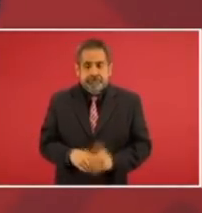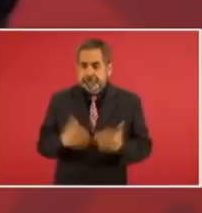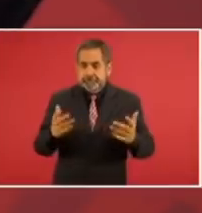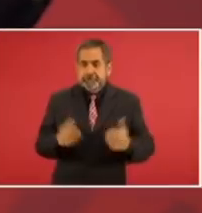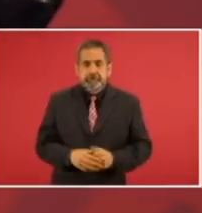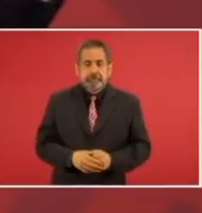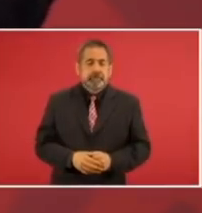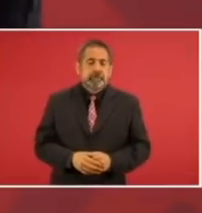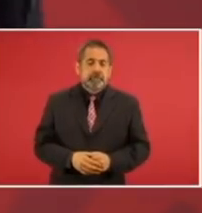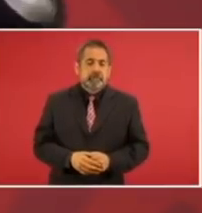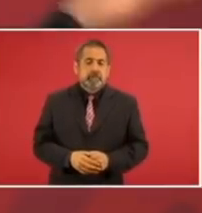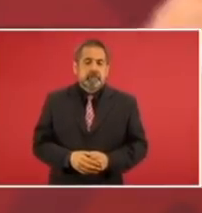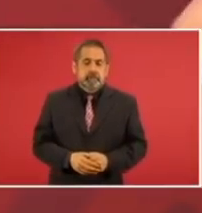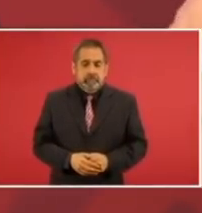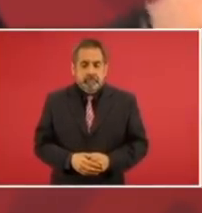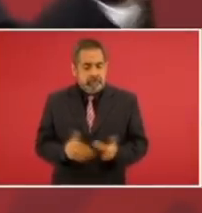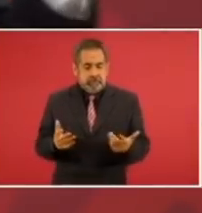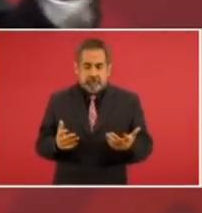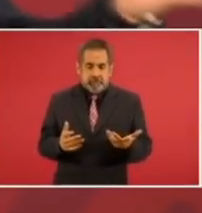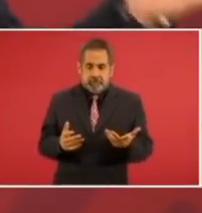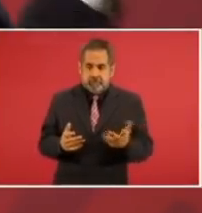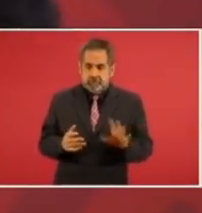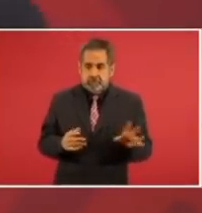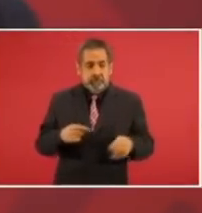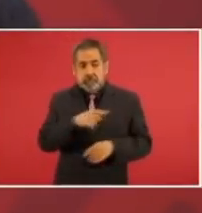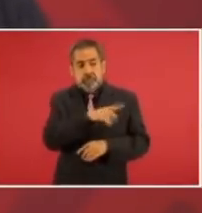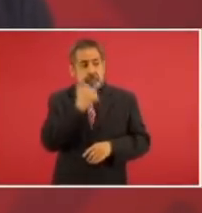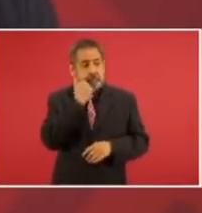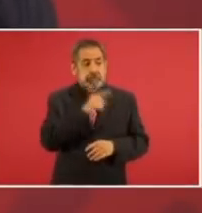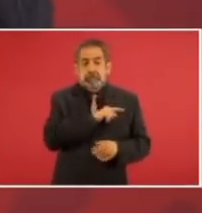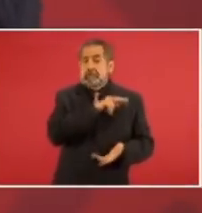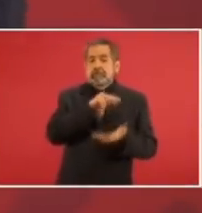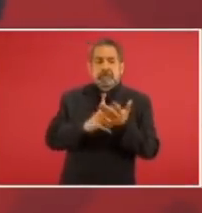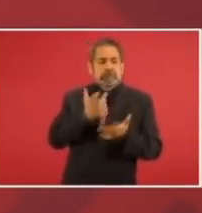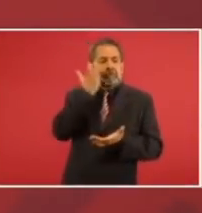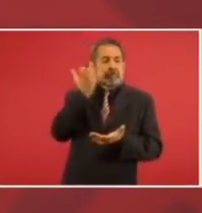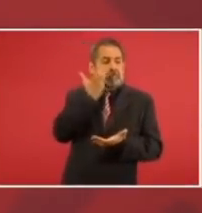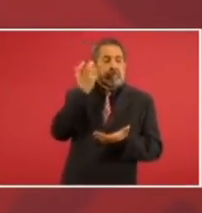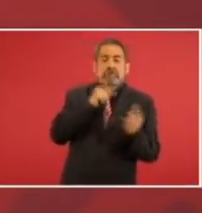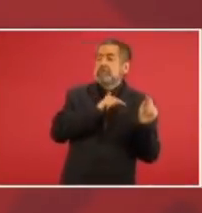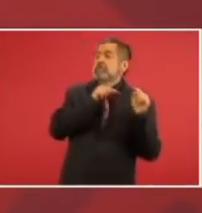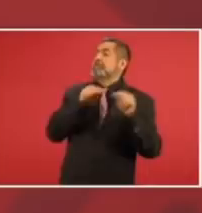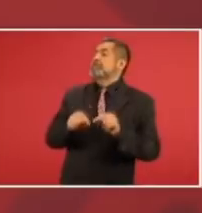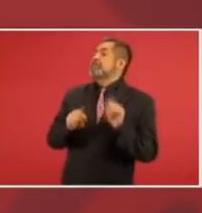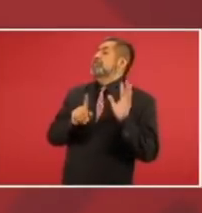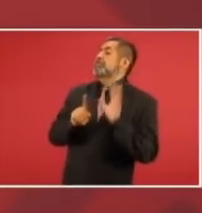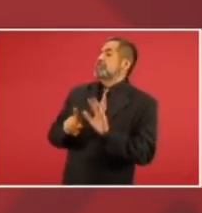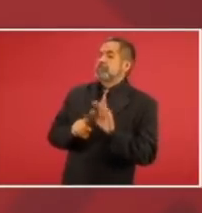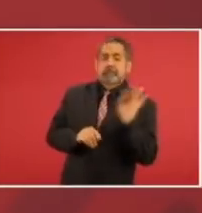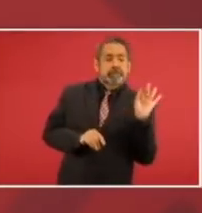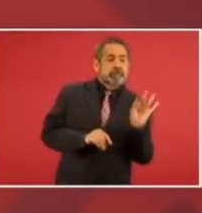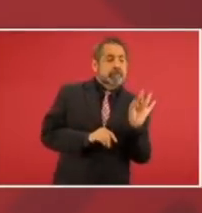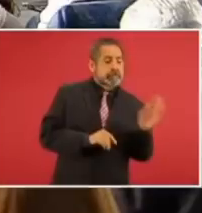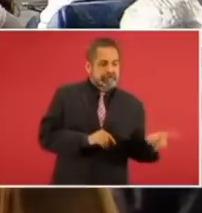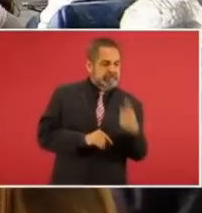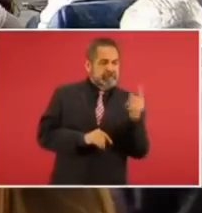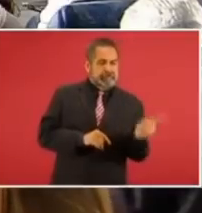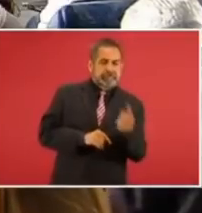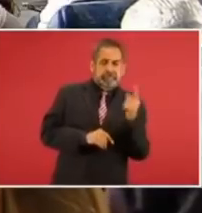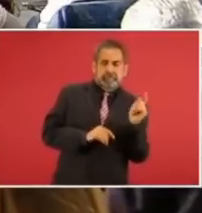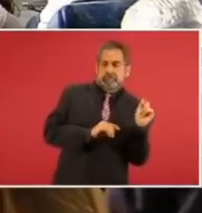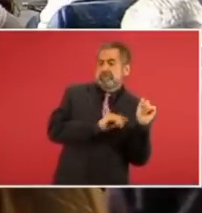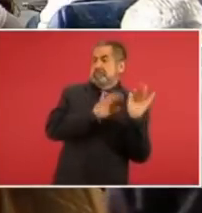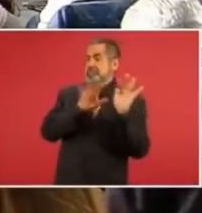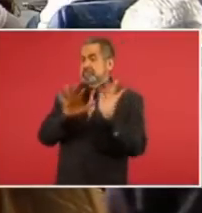Entonces, no vaya a querer estar ahí o mandarnos gente, ¿no?